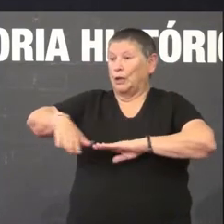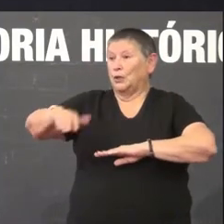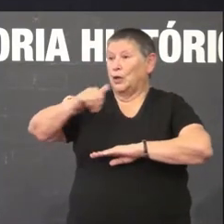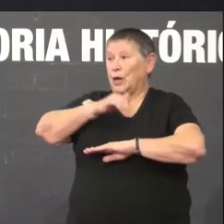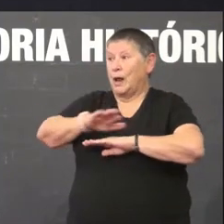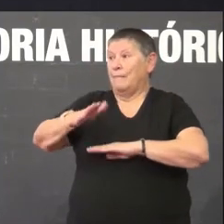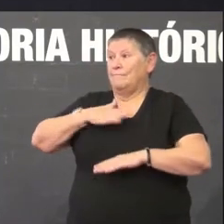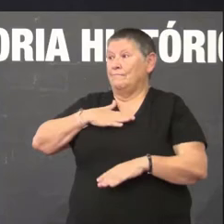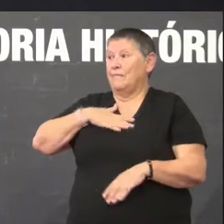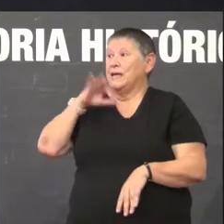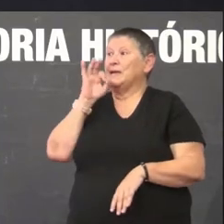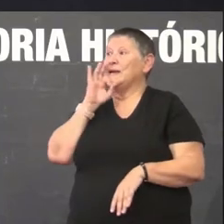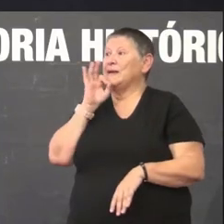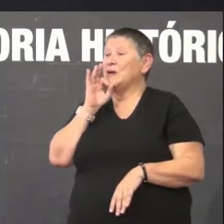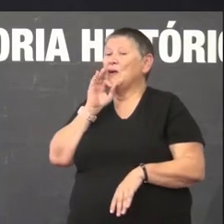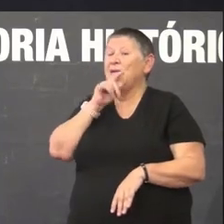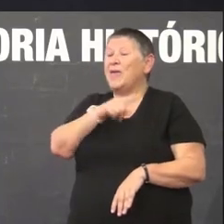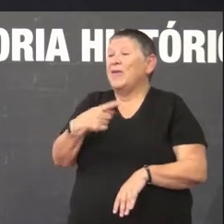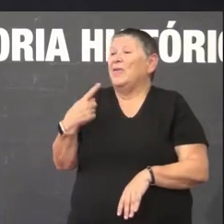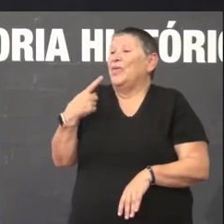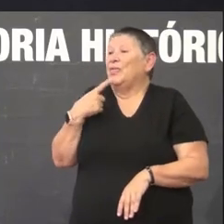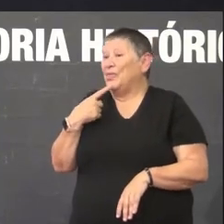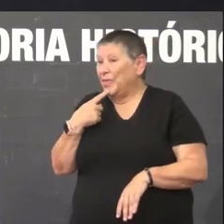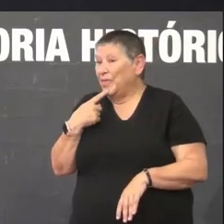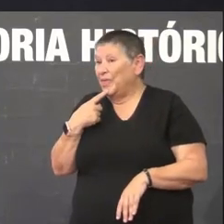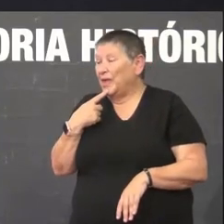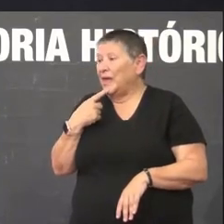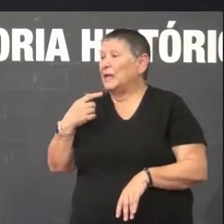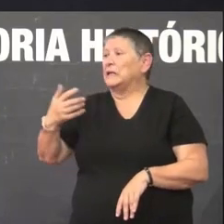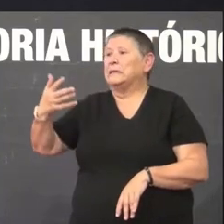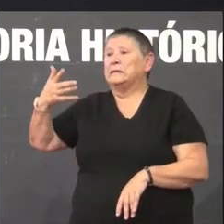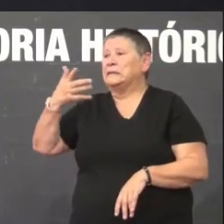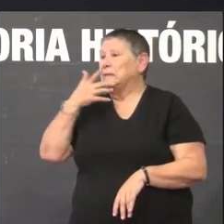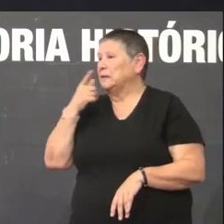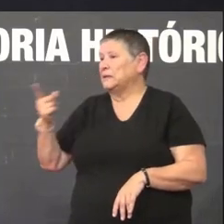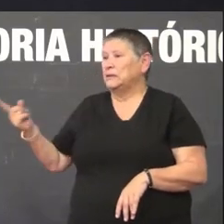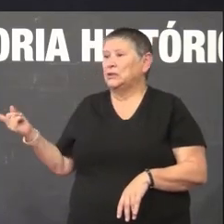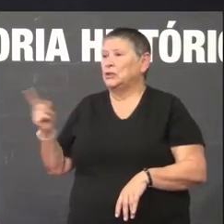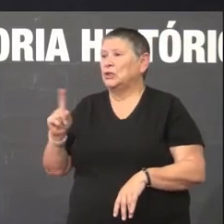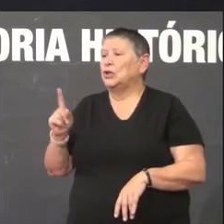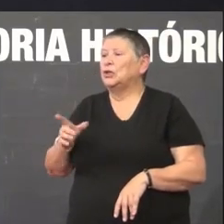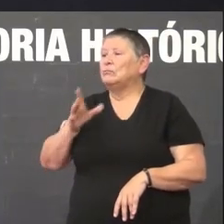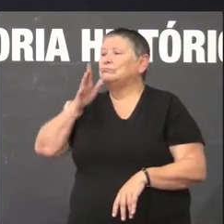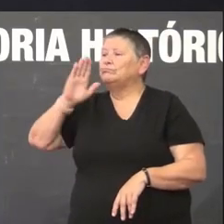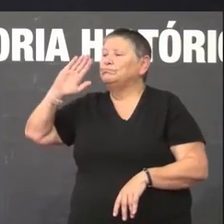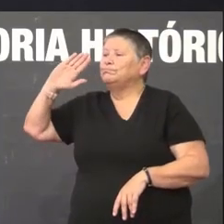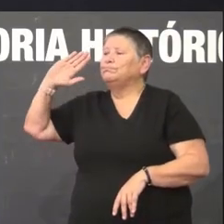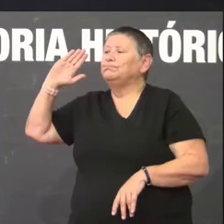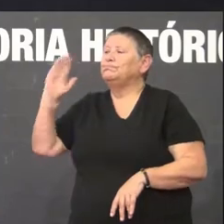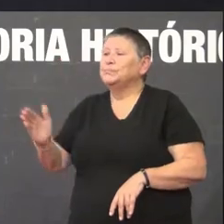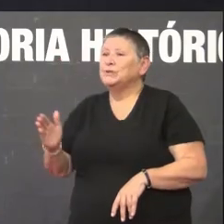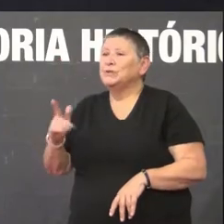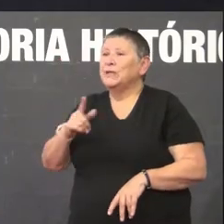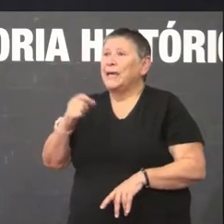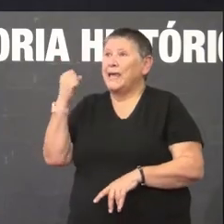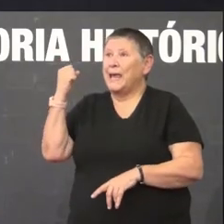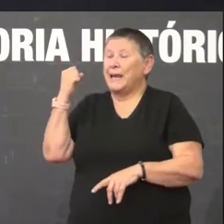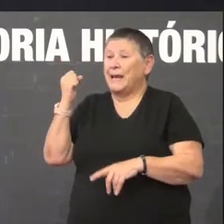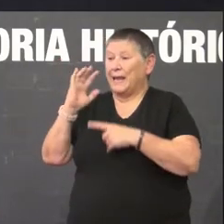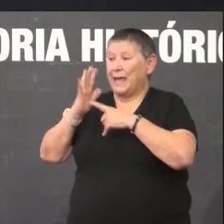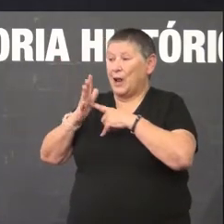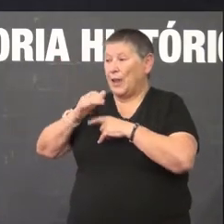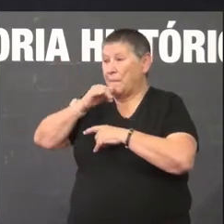galego, que afirman que se desconocen absolutamente as consecuencias da enerxía eólica